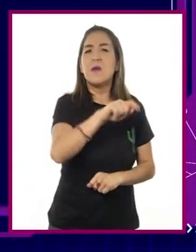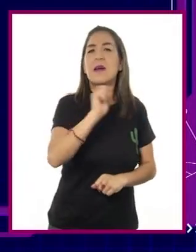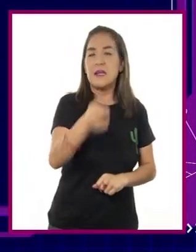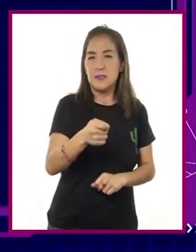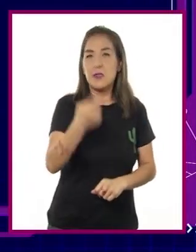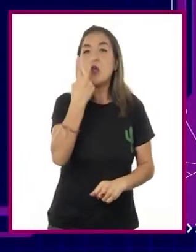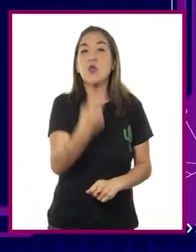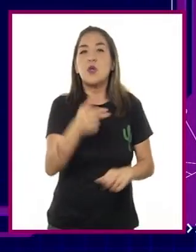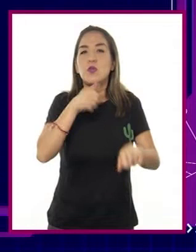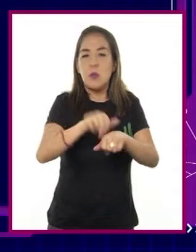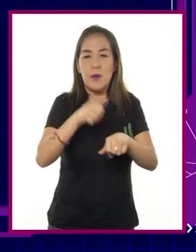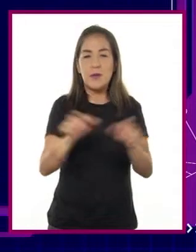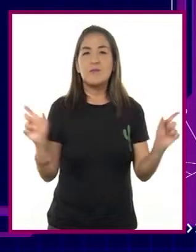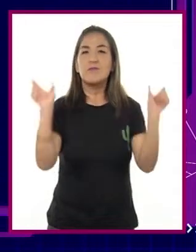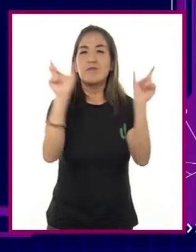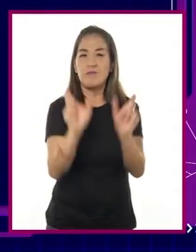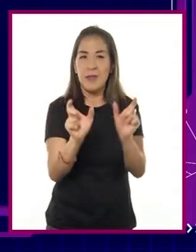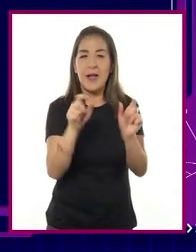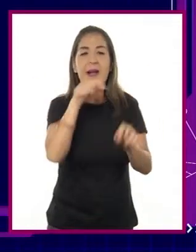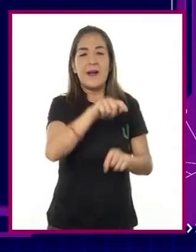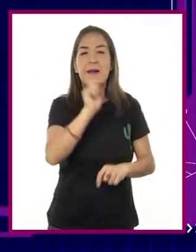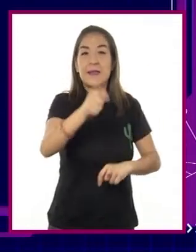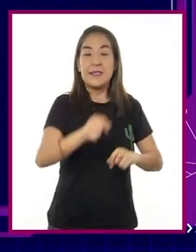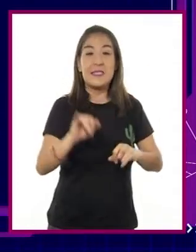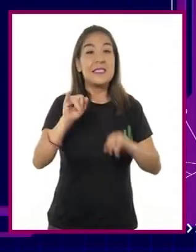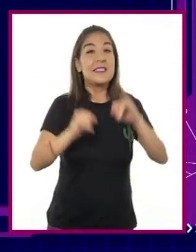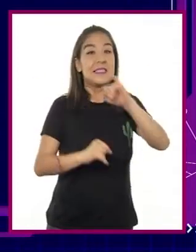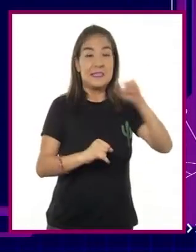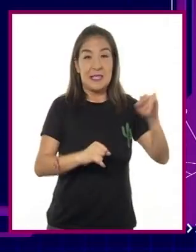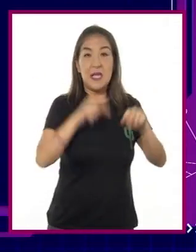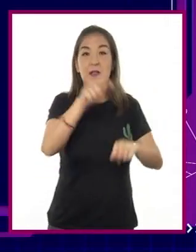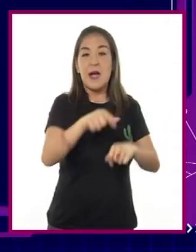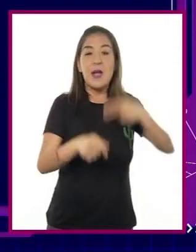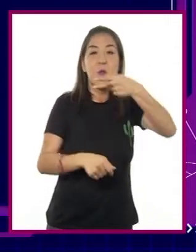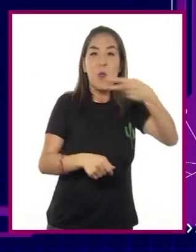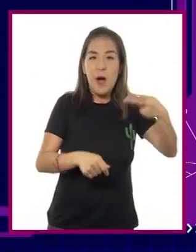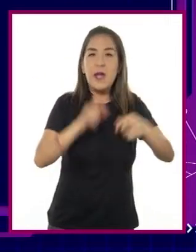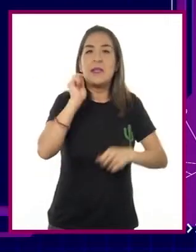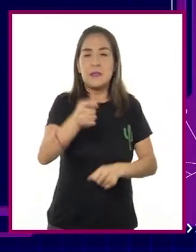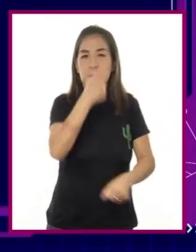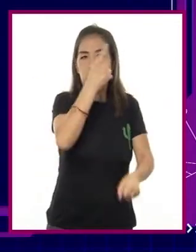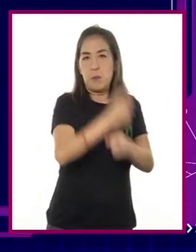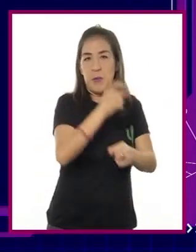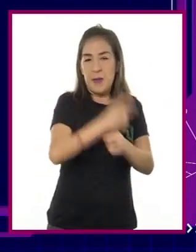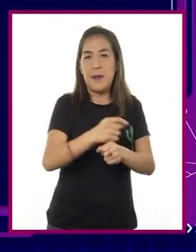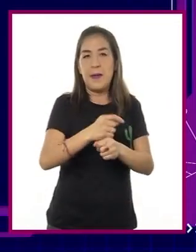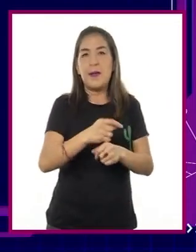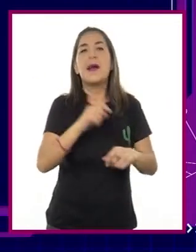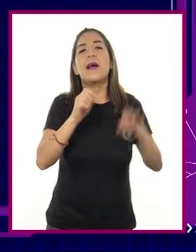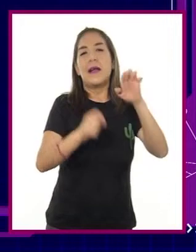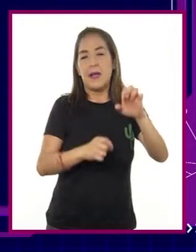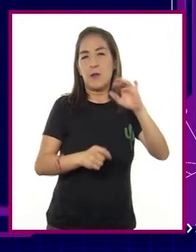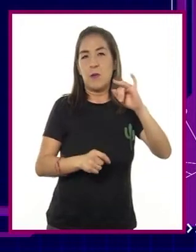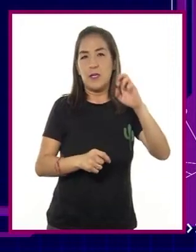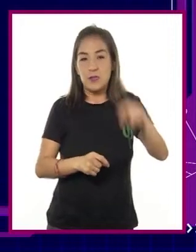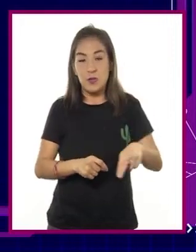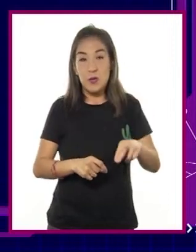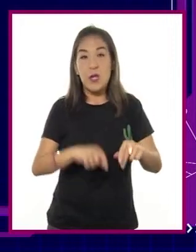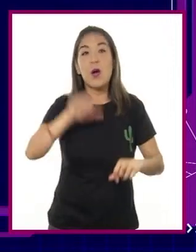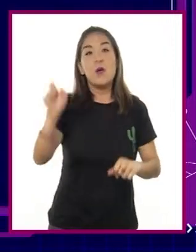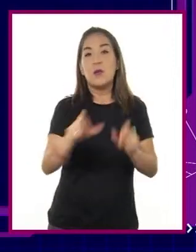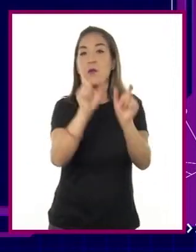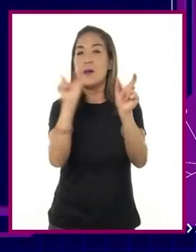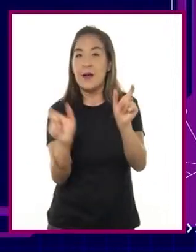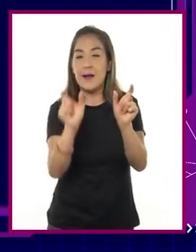2 miembros. Los términos que se encuentran a la izquierda del signo igual conforman al primer miembro de la ecuación, mientras los términos que